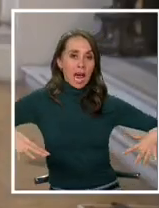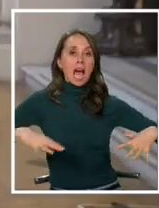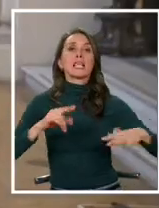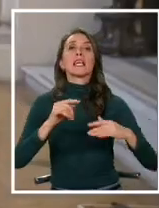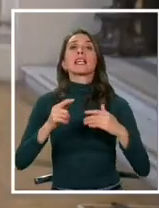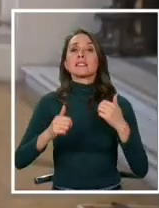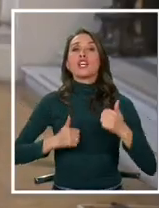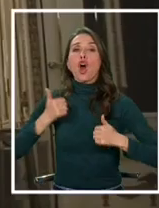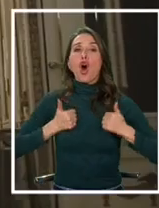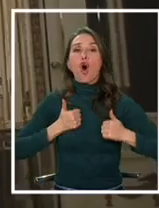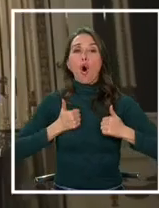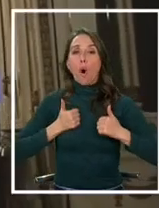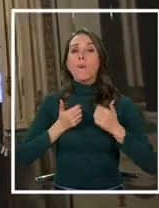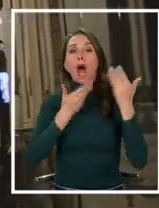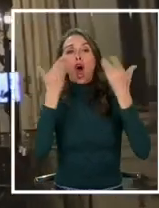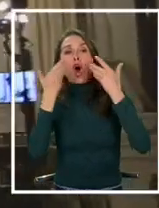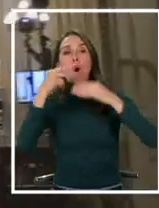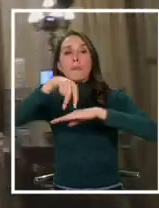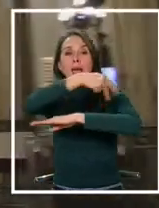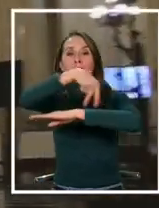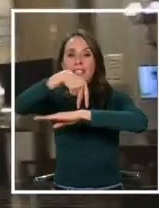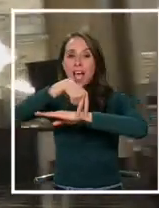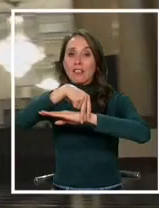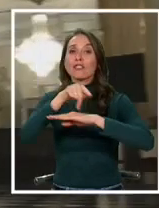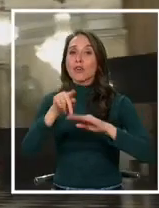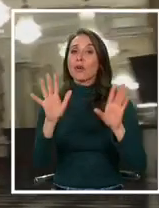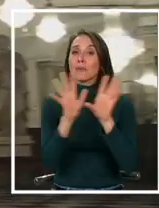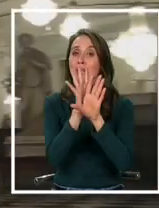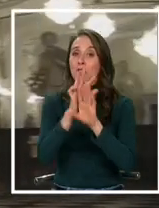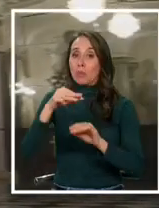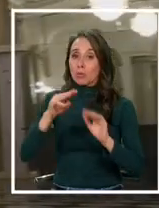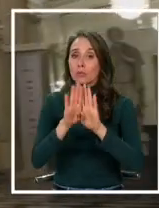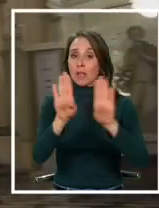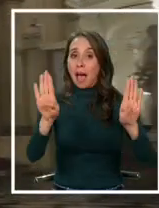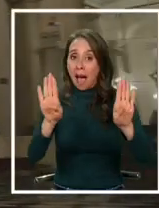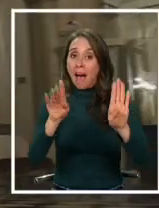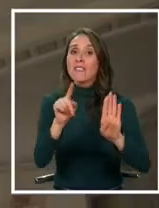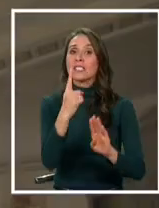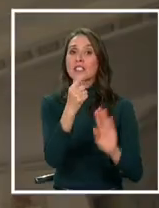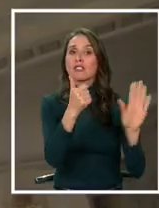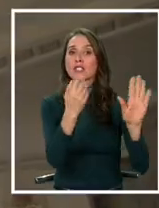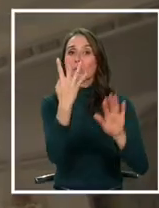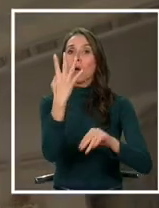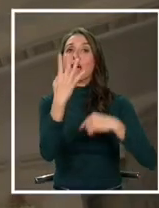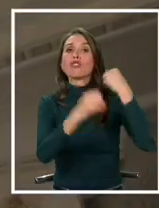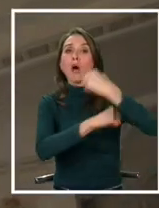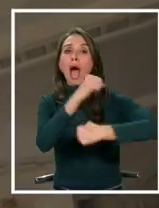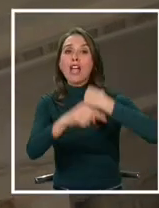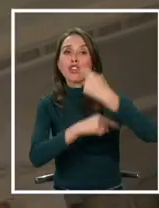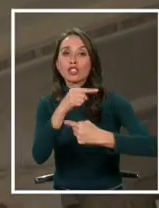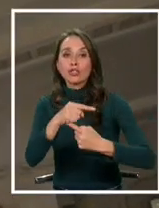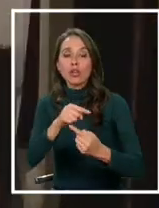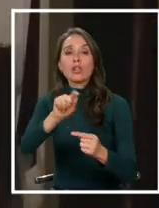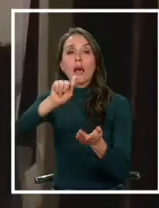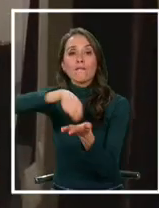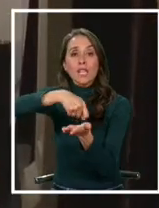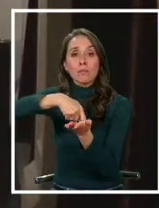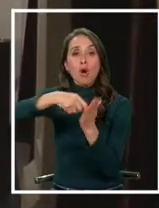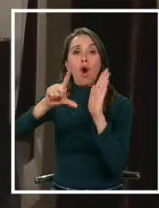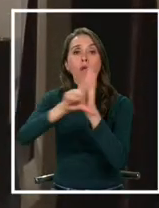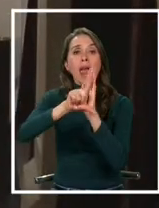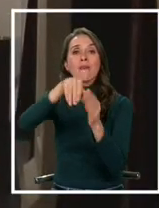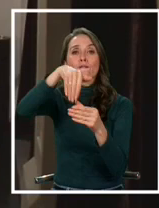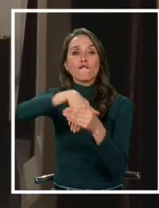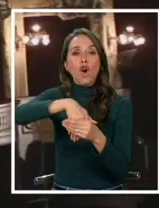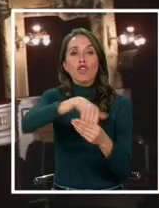obras que se dan acá un recinto que abre las puertas a sus 164 años de historia aquí se firmó por ejemplo el voto universal femenino